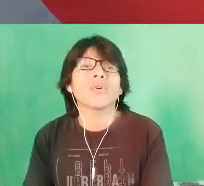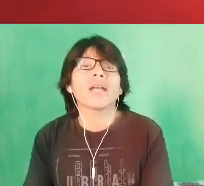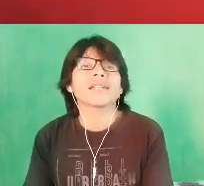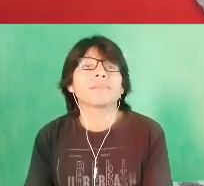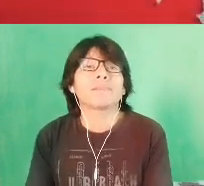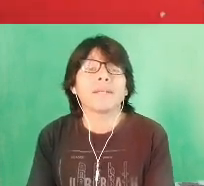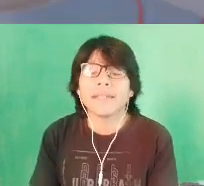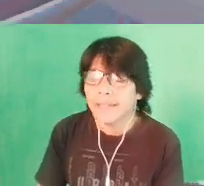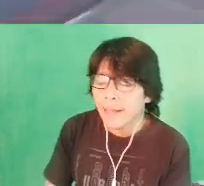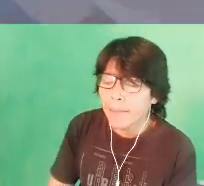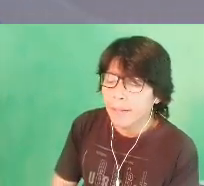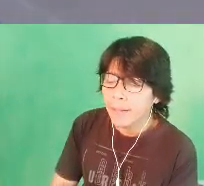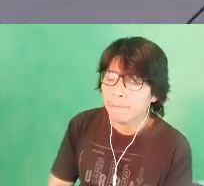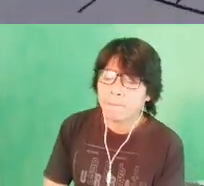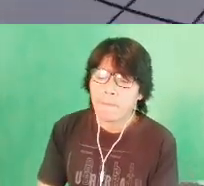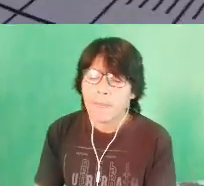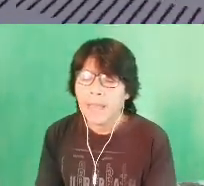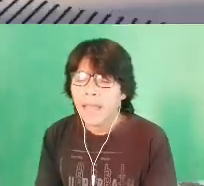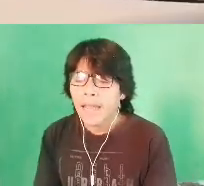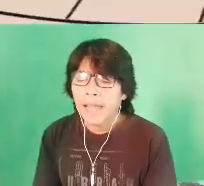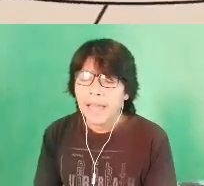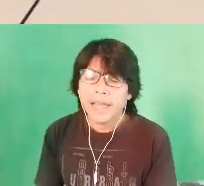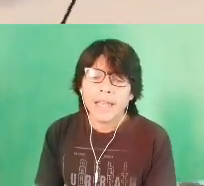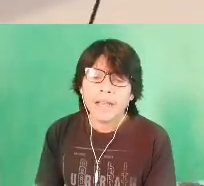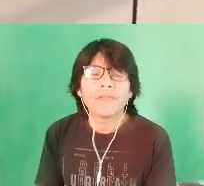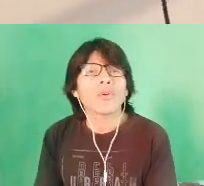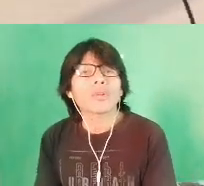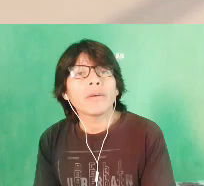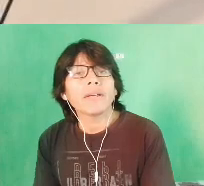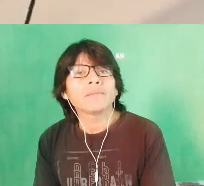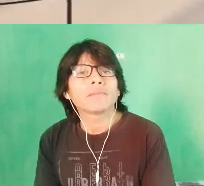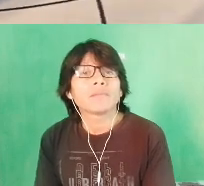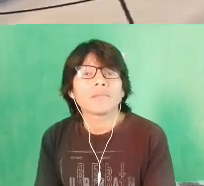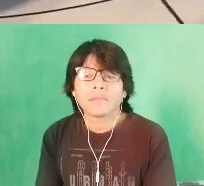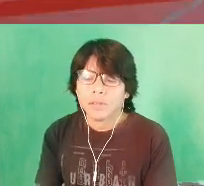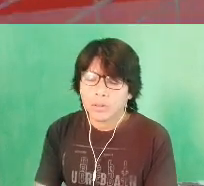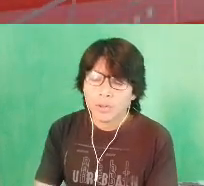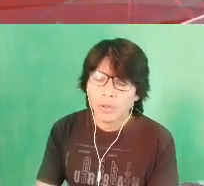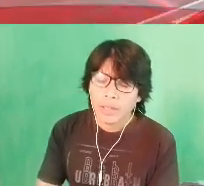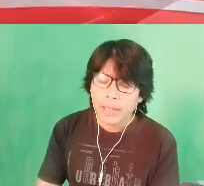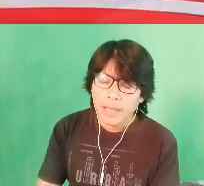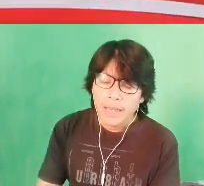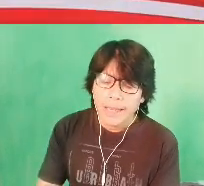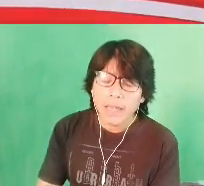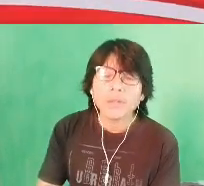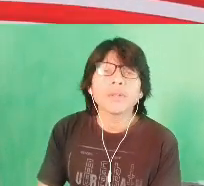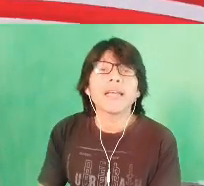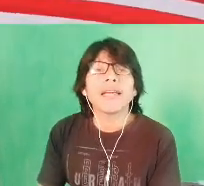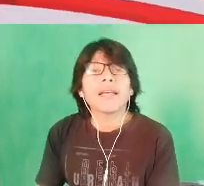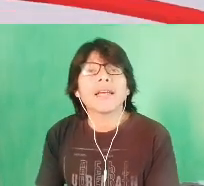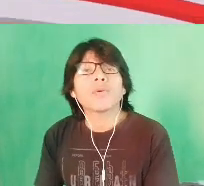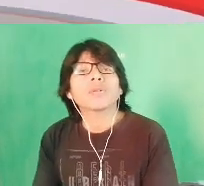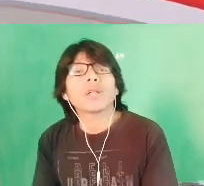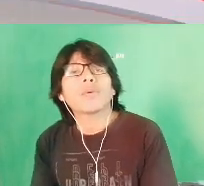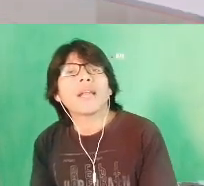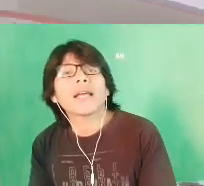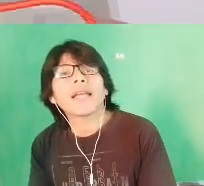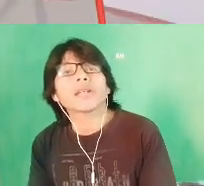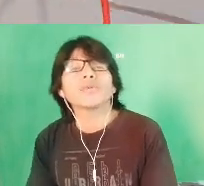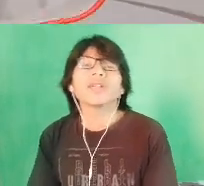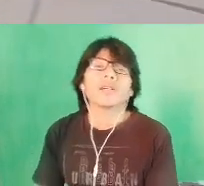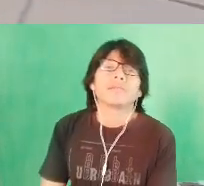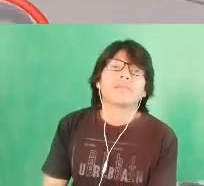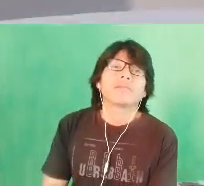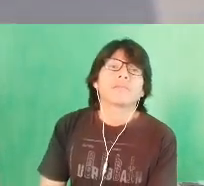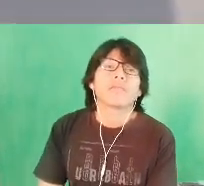ha dicho explícitamente en Foro TV, donde él sugiere que continúe la